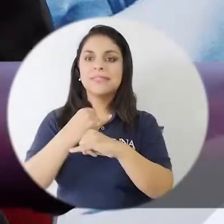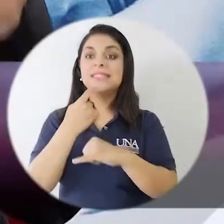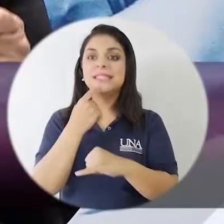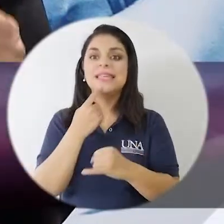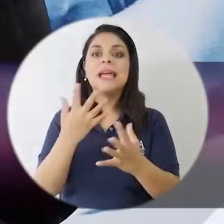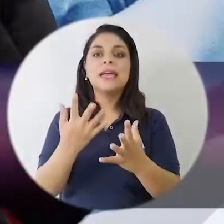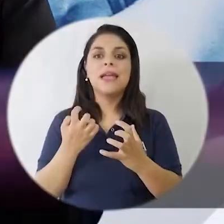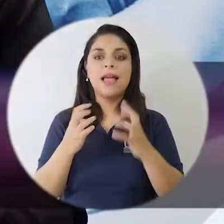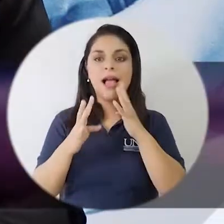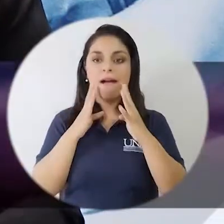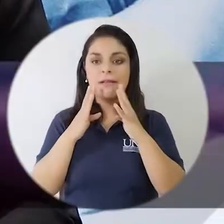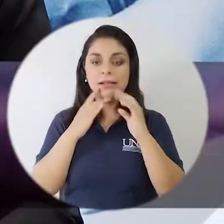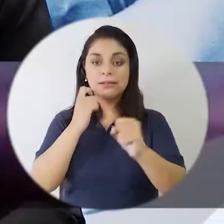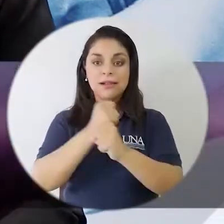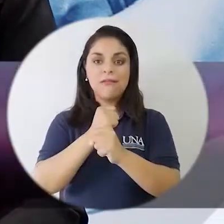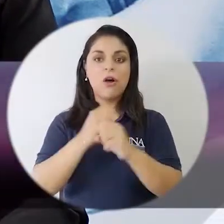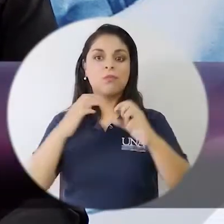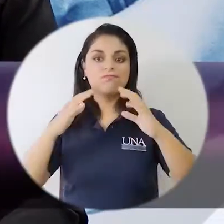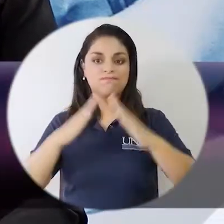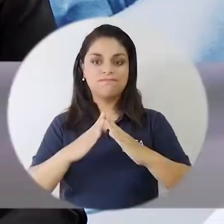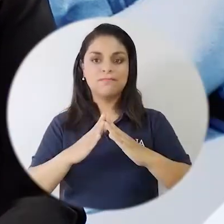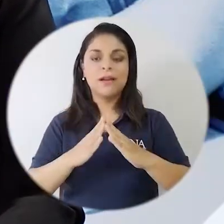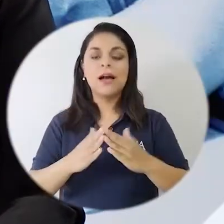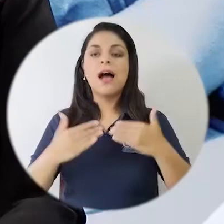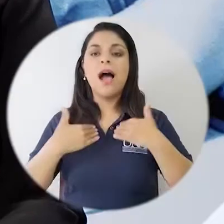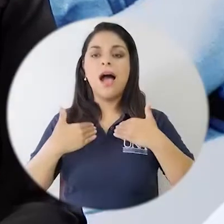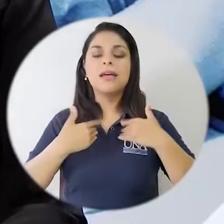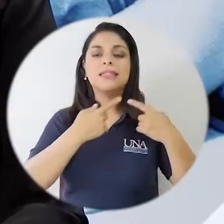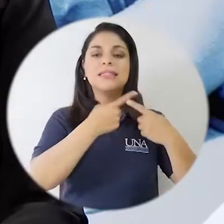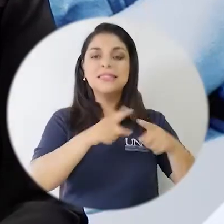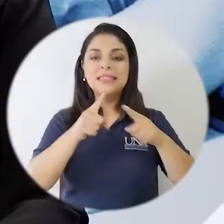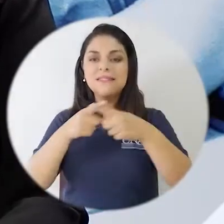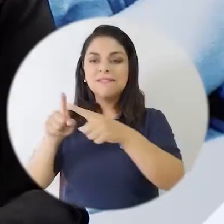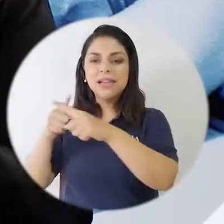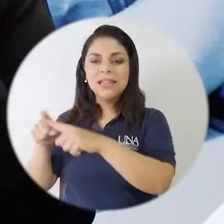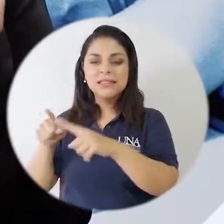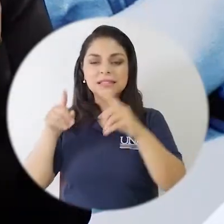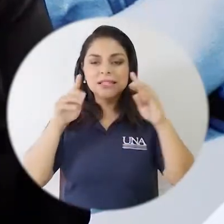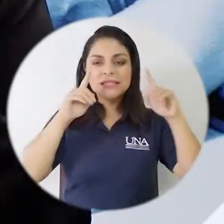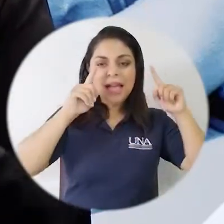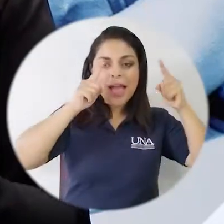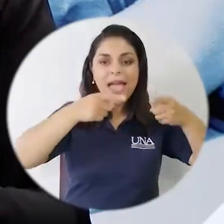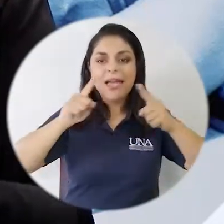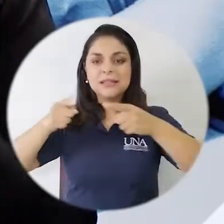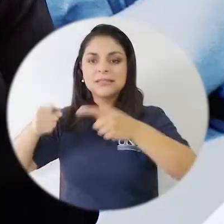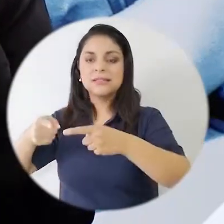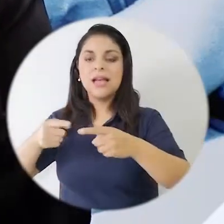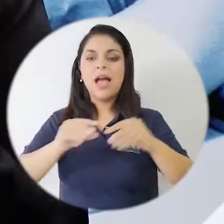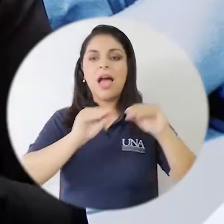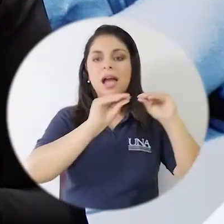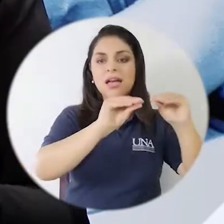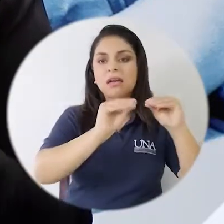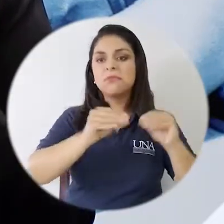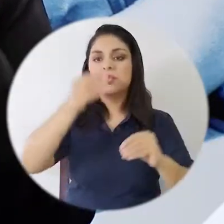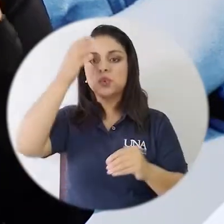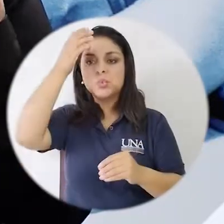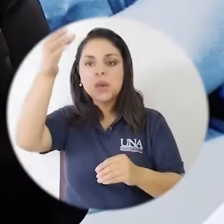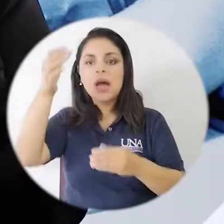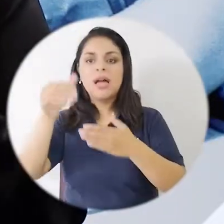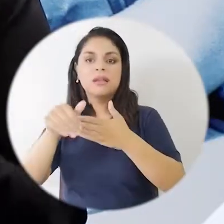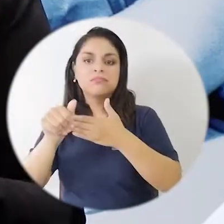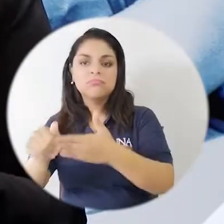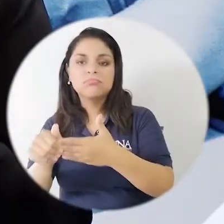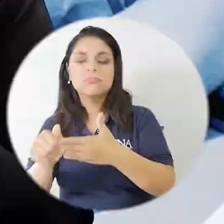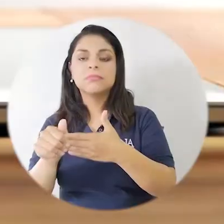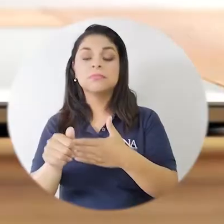aquí queremos hablar de teletrabajo. Hay varios ejes, o sea, se está viendo el eje productividad, el eje académico, el